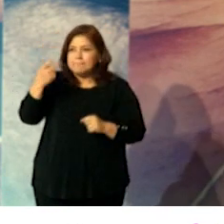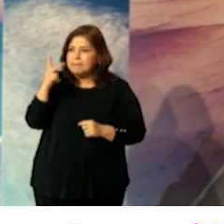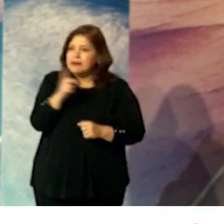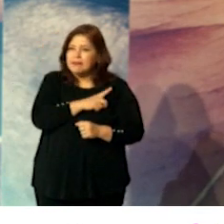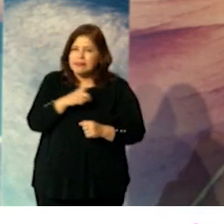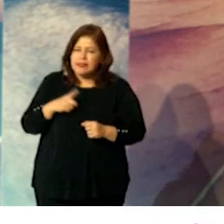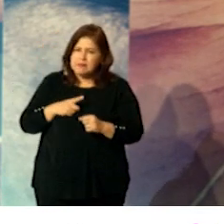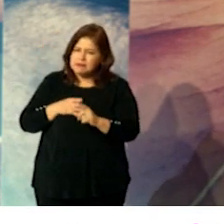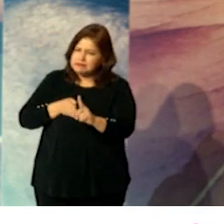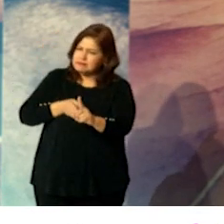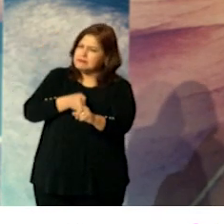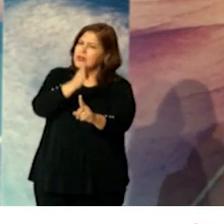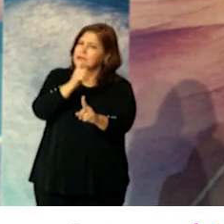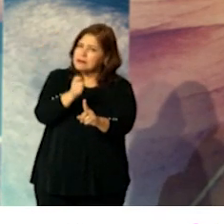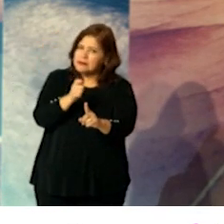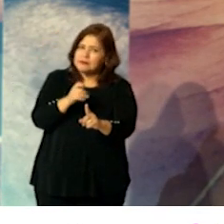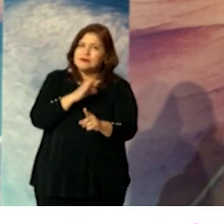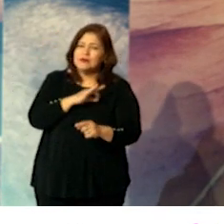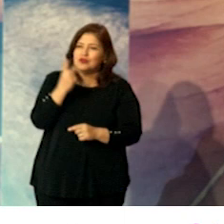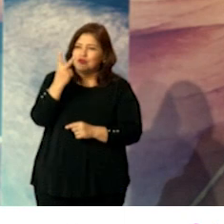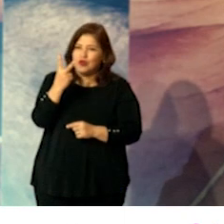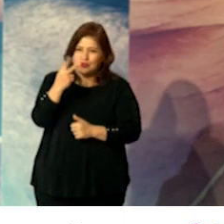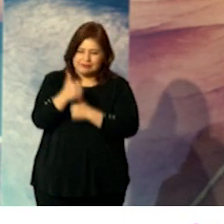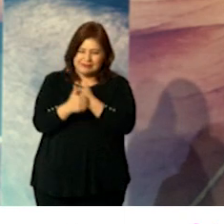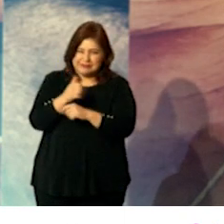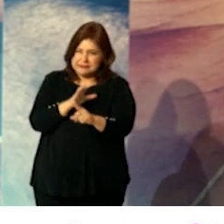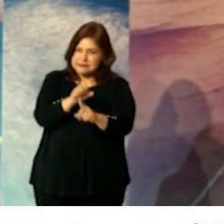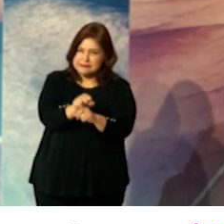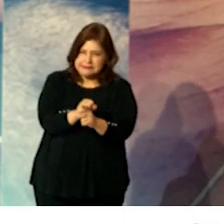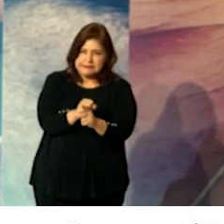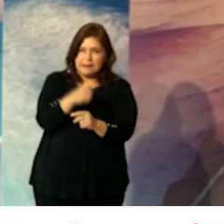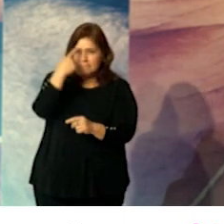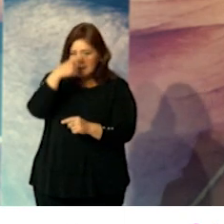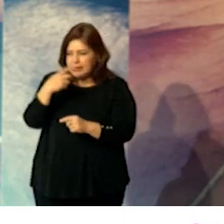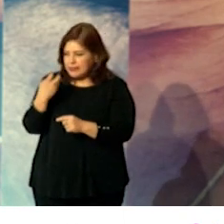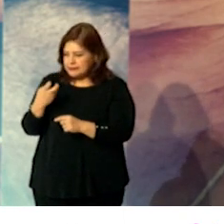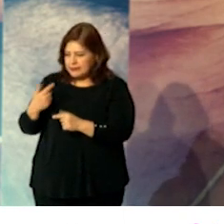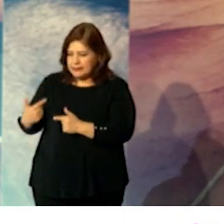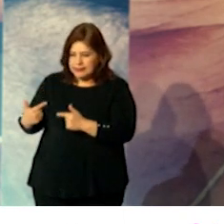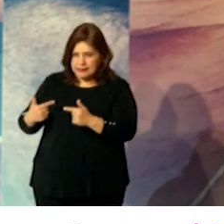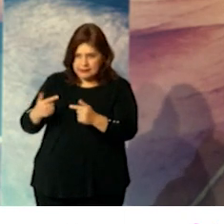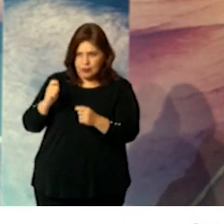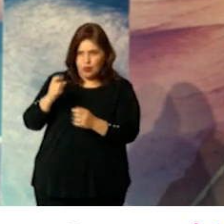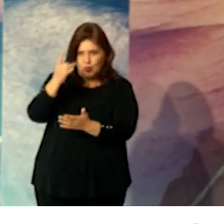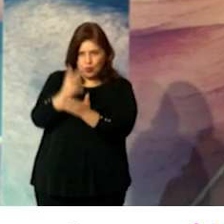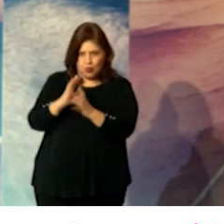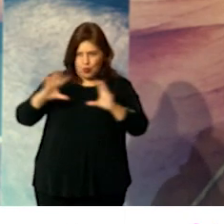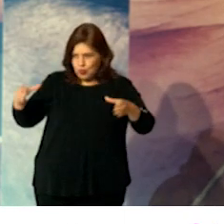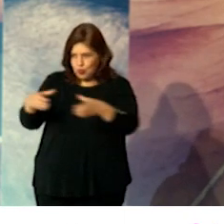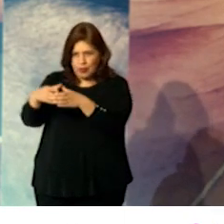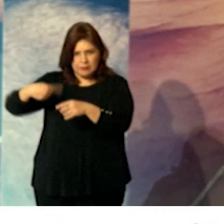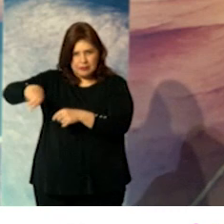la ruta, pues los dos grandes retos de esta generación, entendida como una sola que estamos luchando